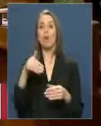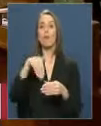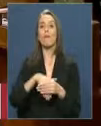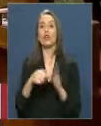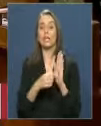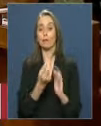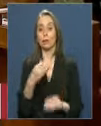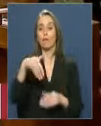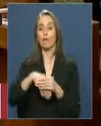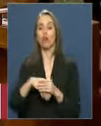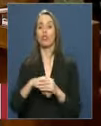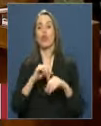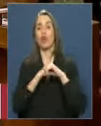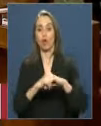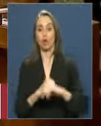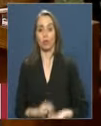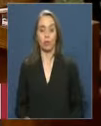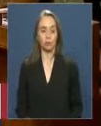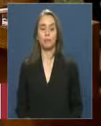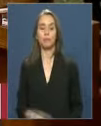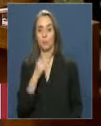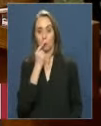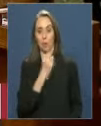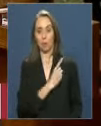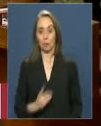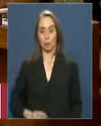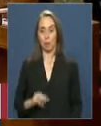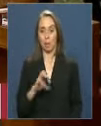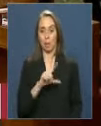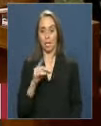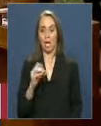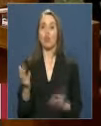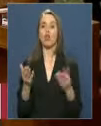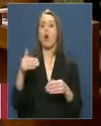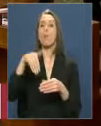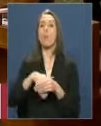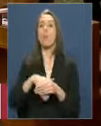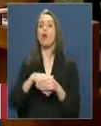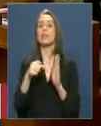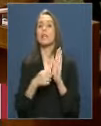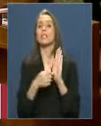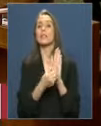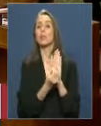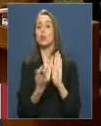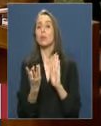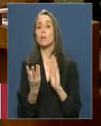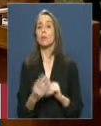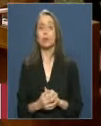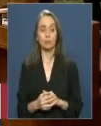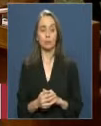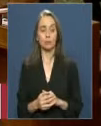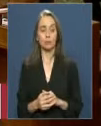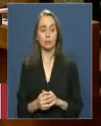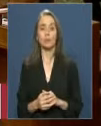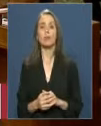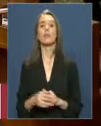Mi voto en contra. Diputado Come Mellado, ¿cómo vota en este numeral? A favor.